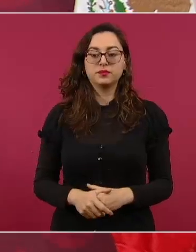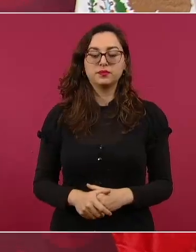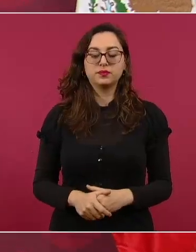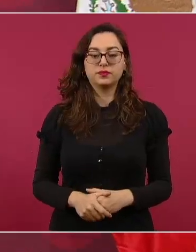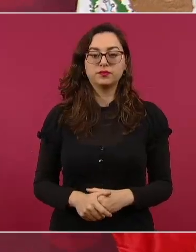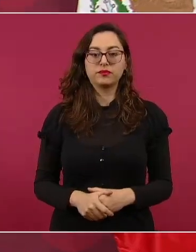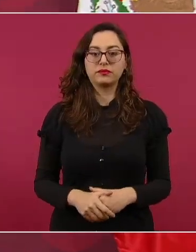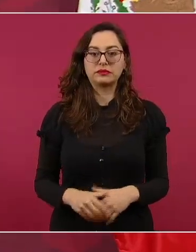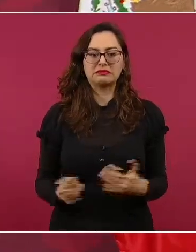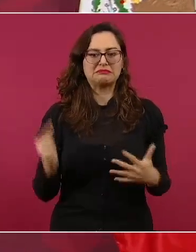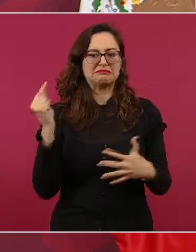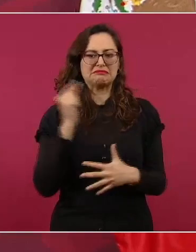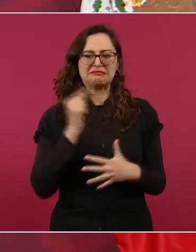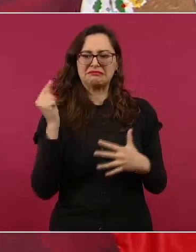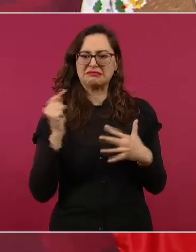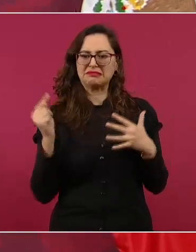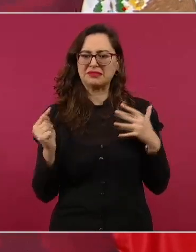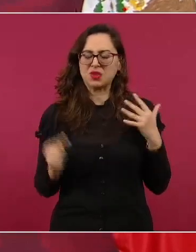de muchas otras